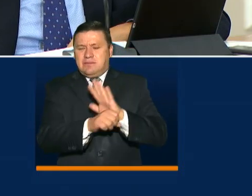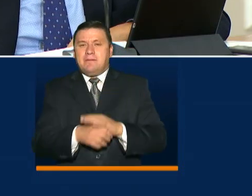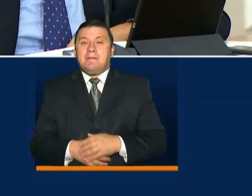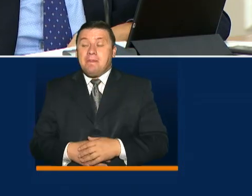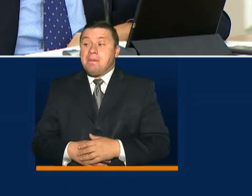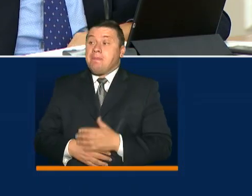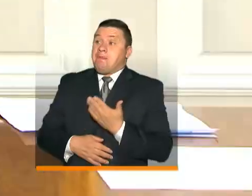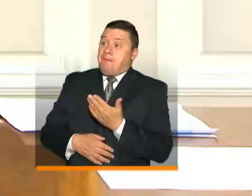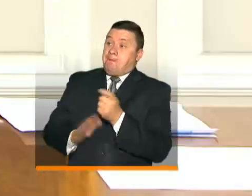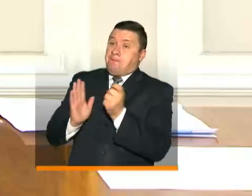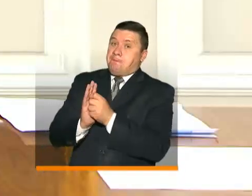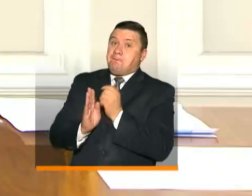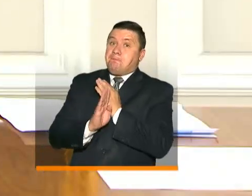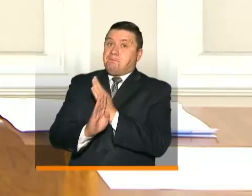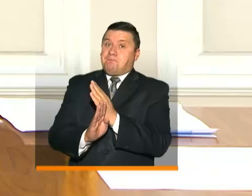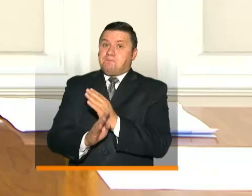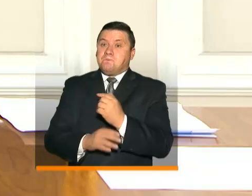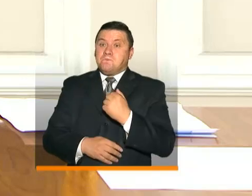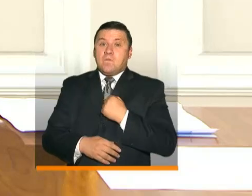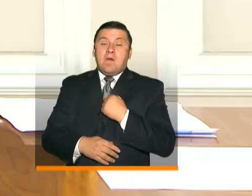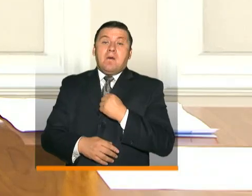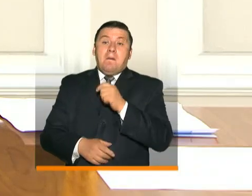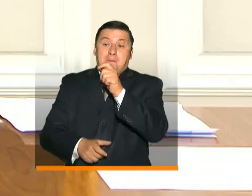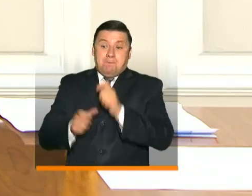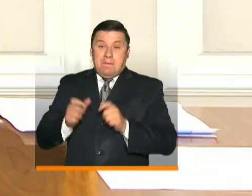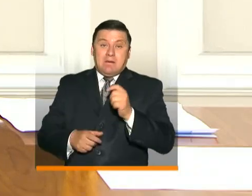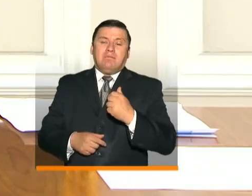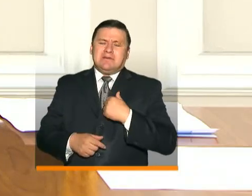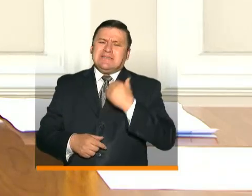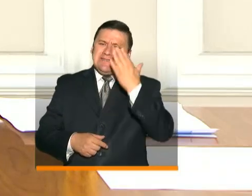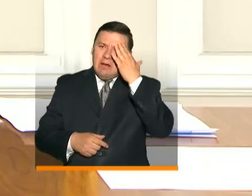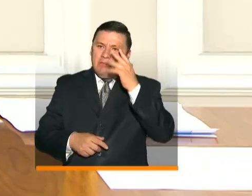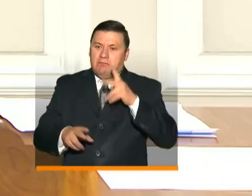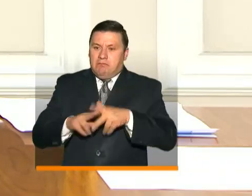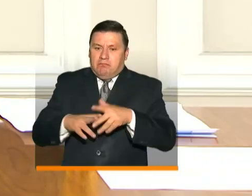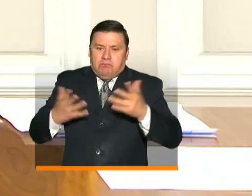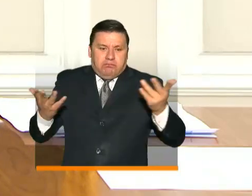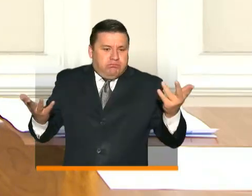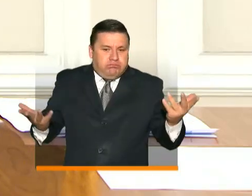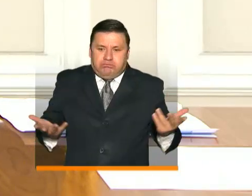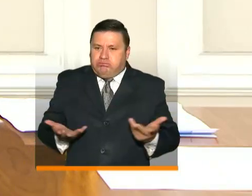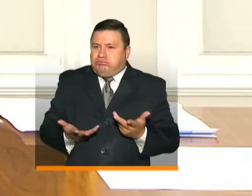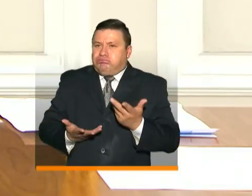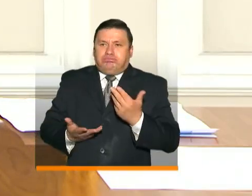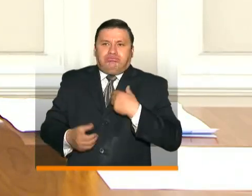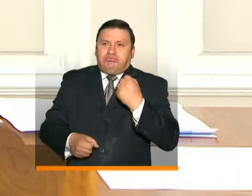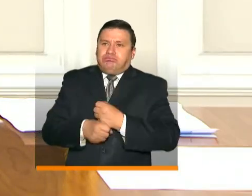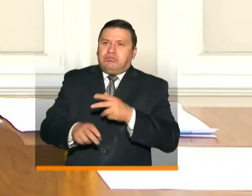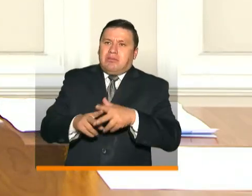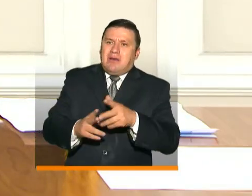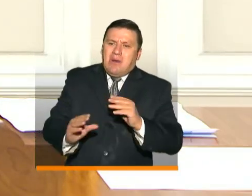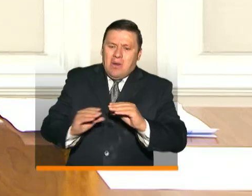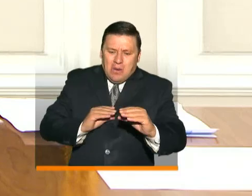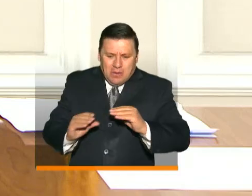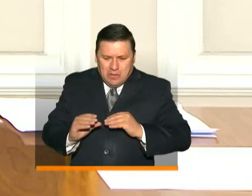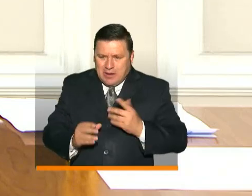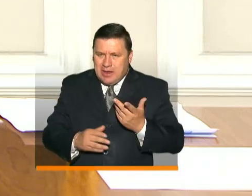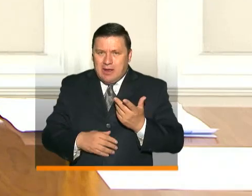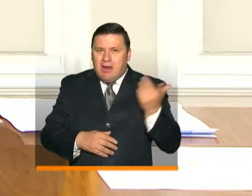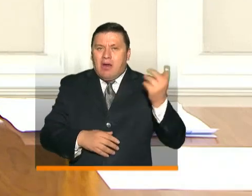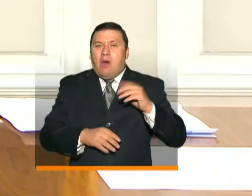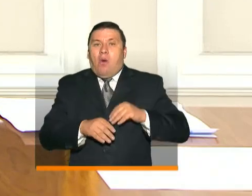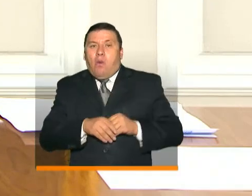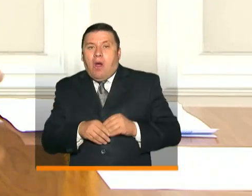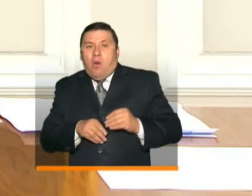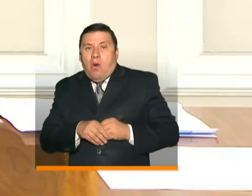destacar, el mecanismo de protección al cesante, donde también estamos dando facilidad a las cajas de compensación de tal manera que podamos